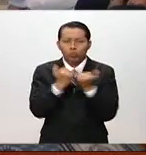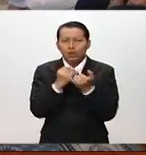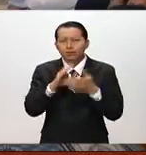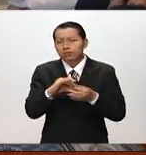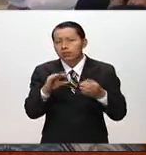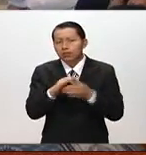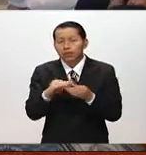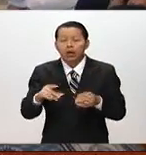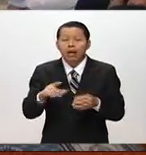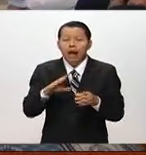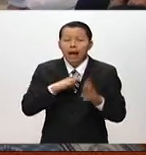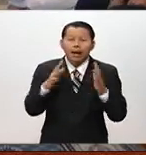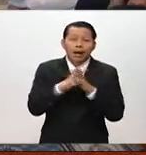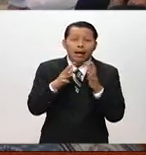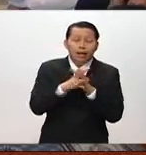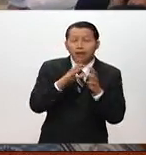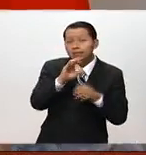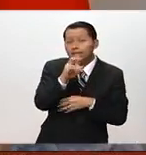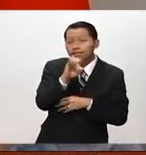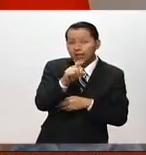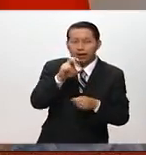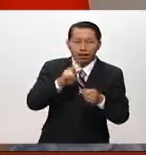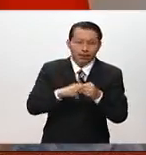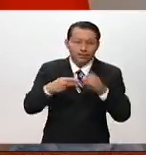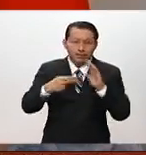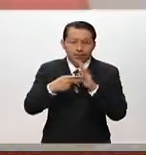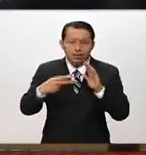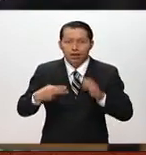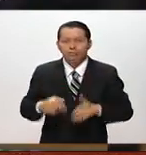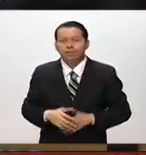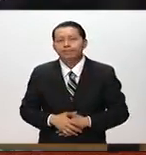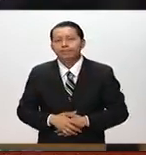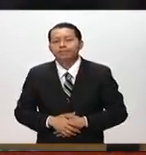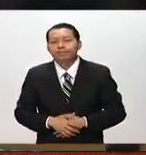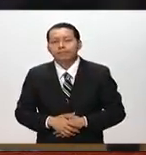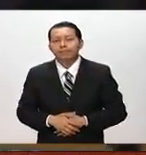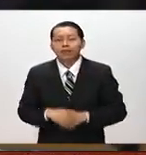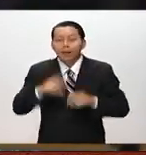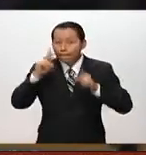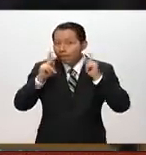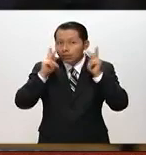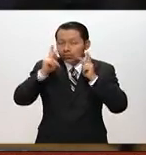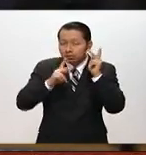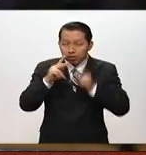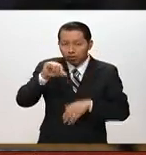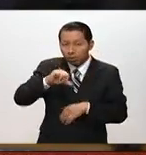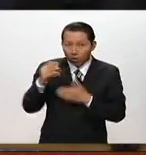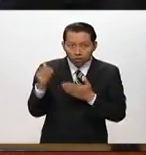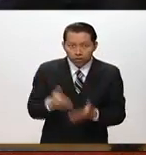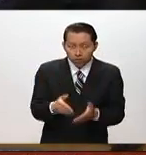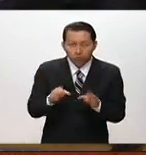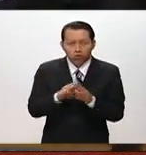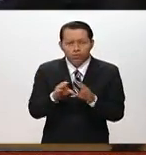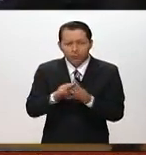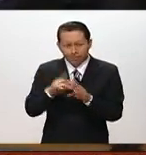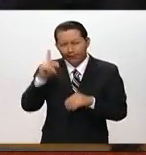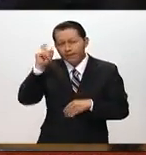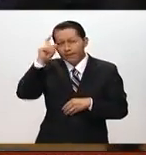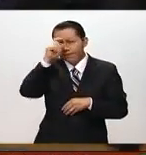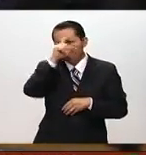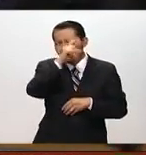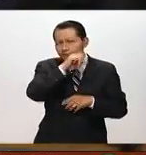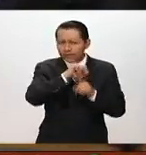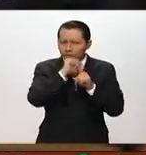de la guerra civil que se está viviendo en Siria. Su visita el día de hoy, a pesar de la difícil